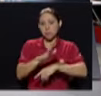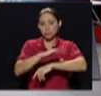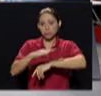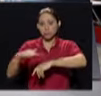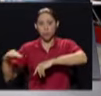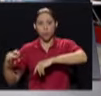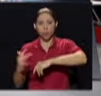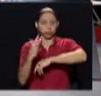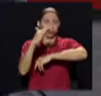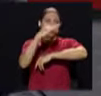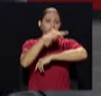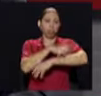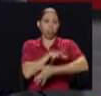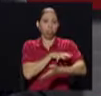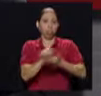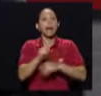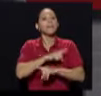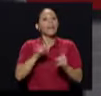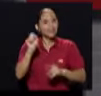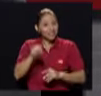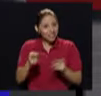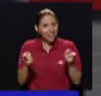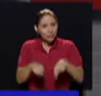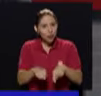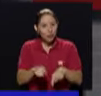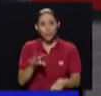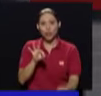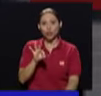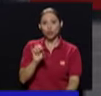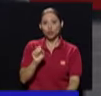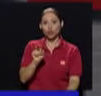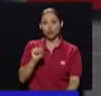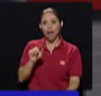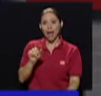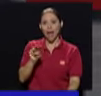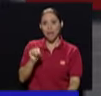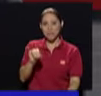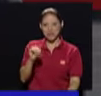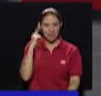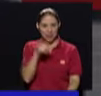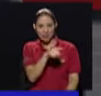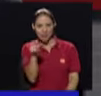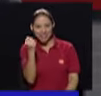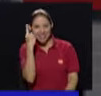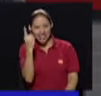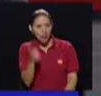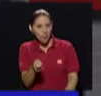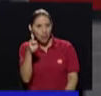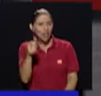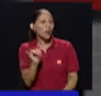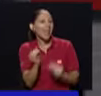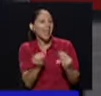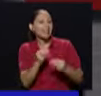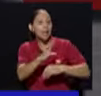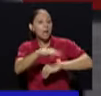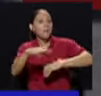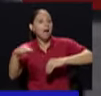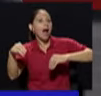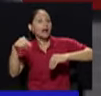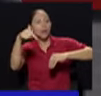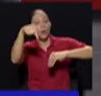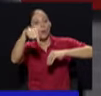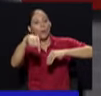afectaciones, pero sí han causado tsunamis. Básicamente un tsunami, para que la gente nos entienda un poquito, es un terremoto que